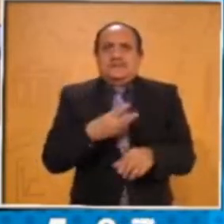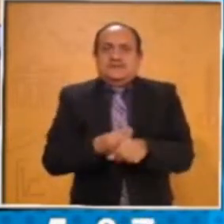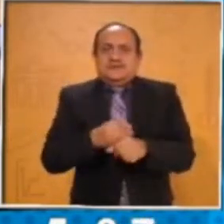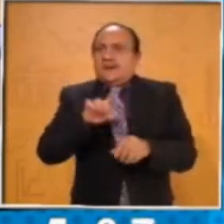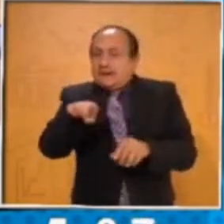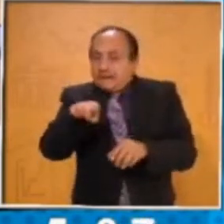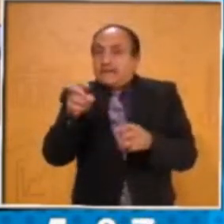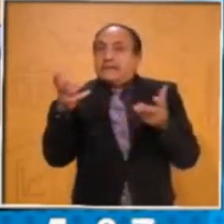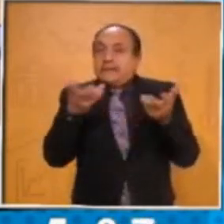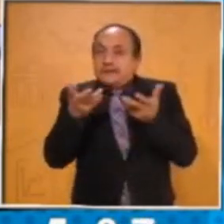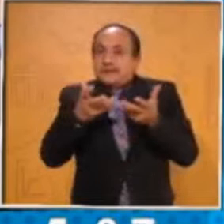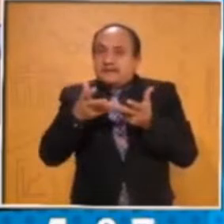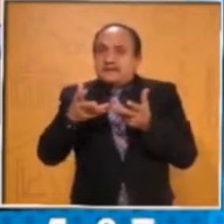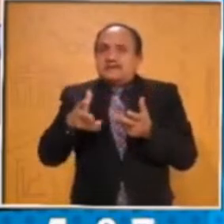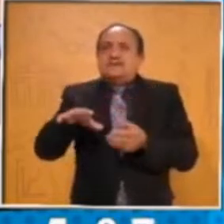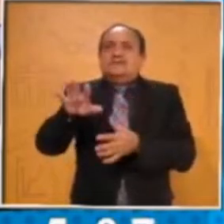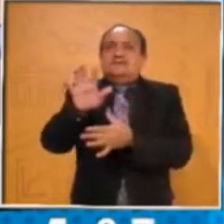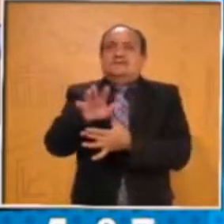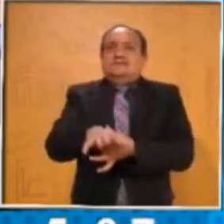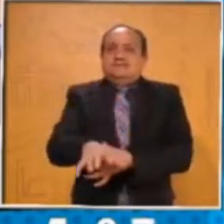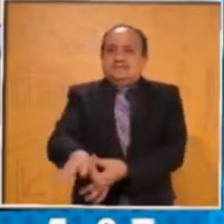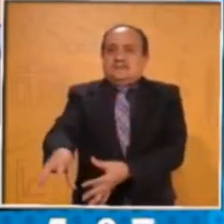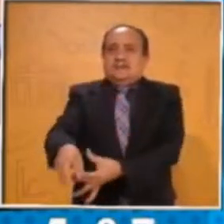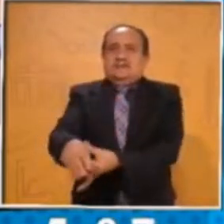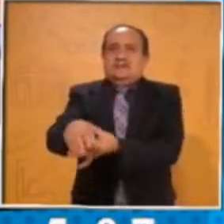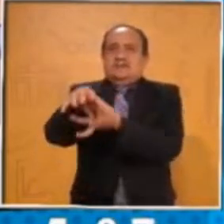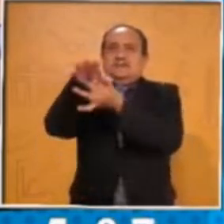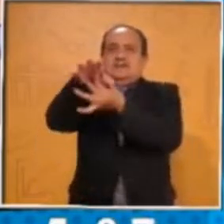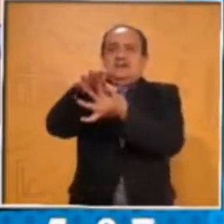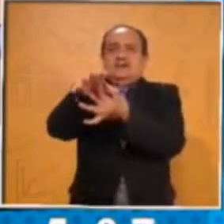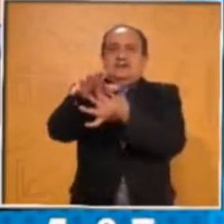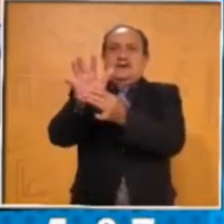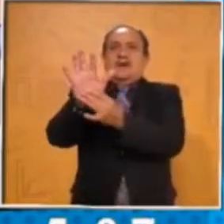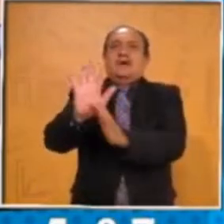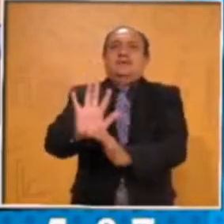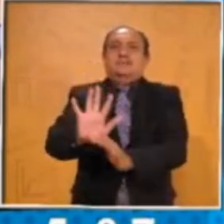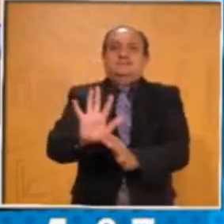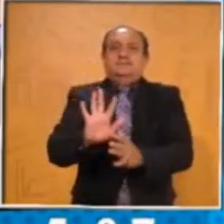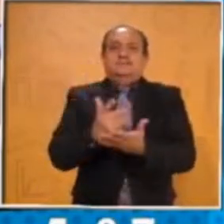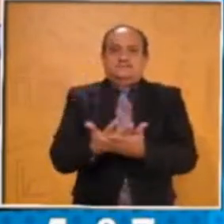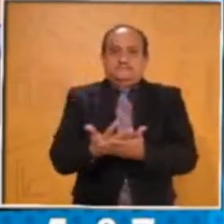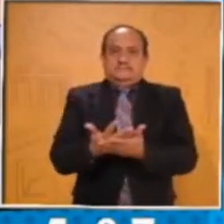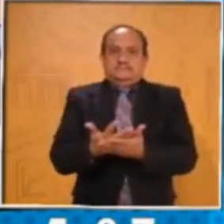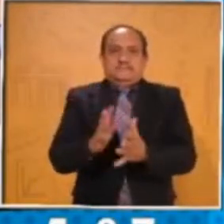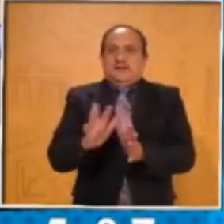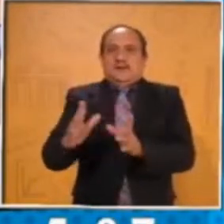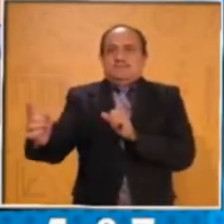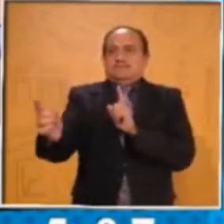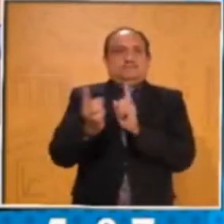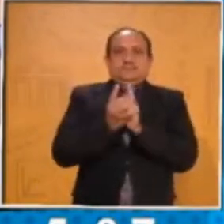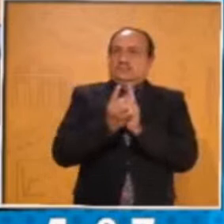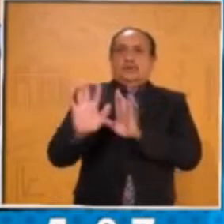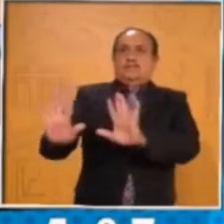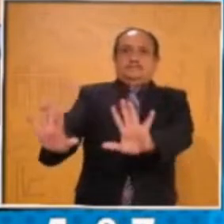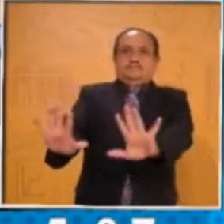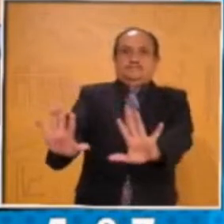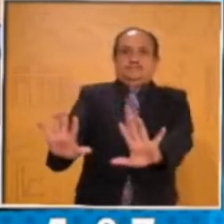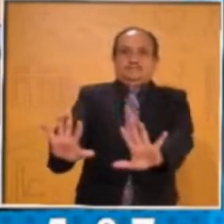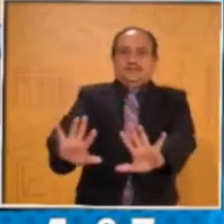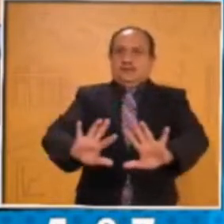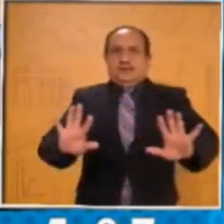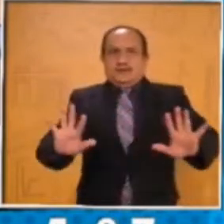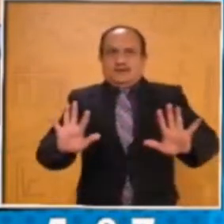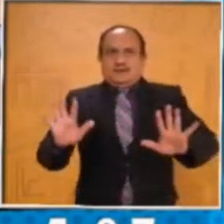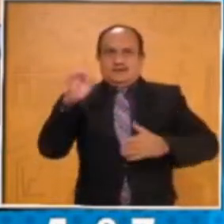que hizo fue levantar su mano para marcarle un alto, para que no se acercara. Inexplicablemente